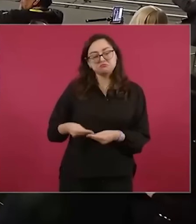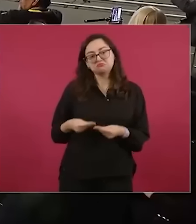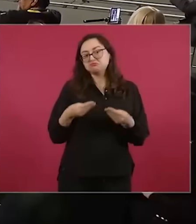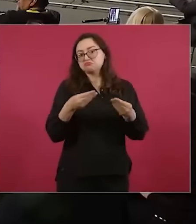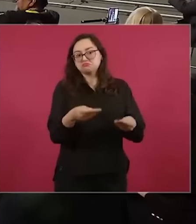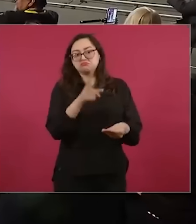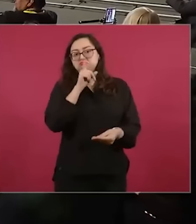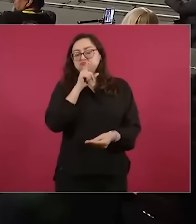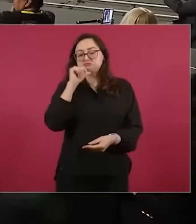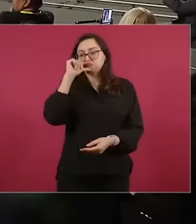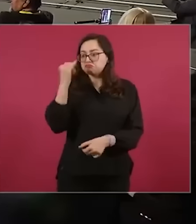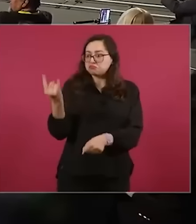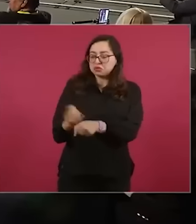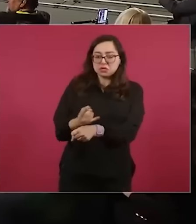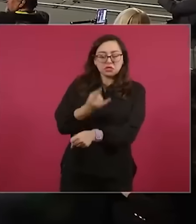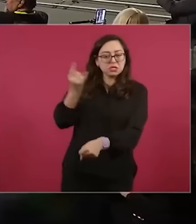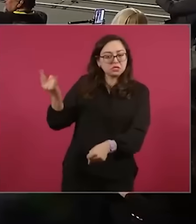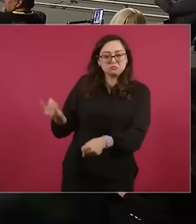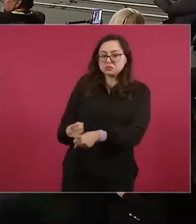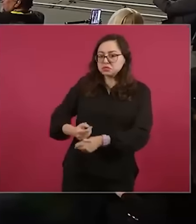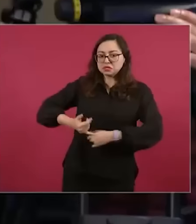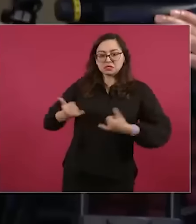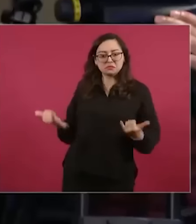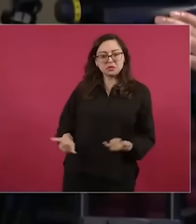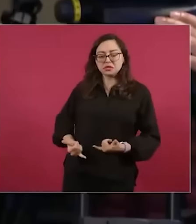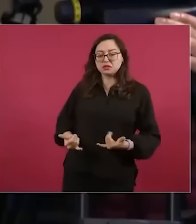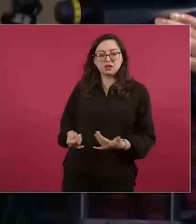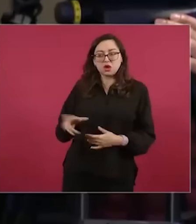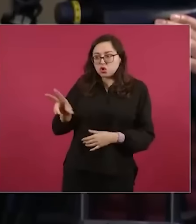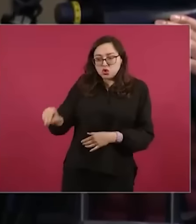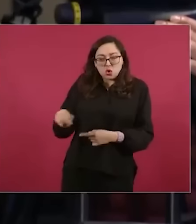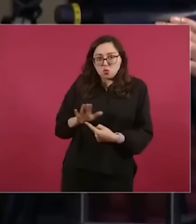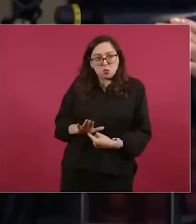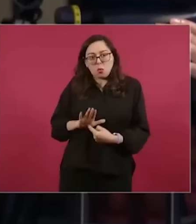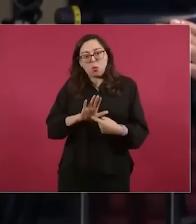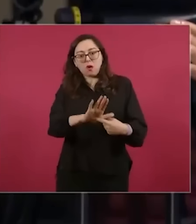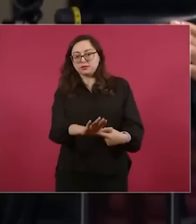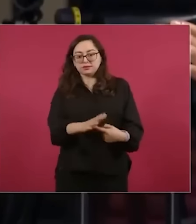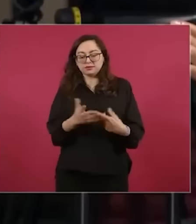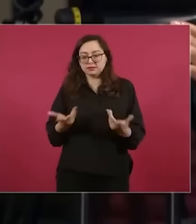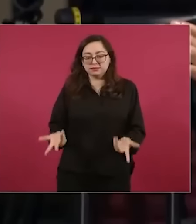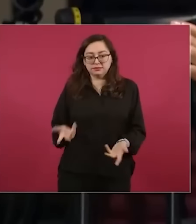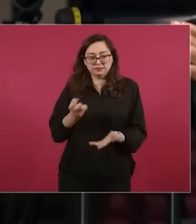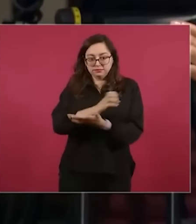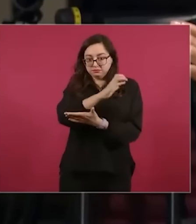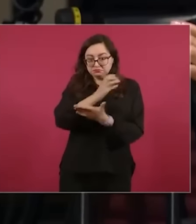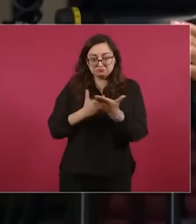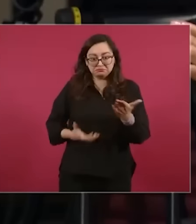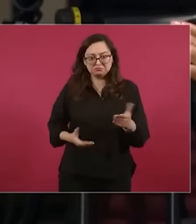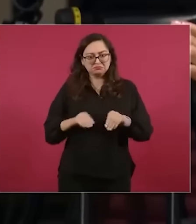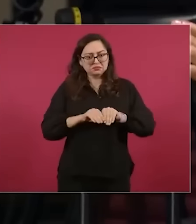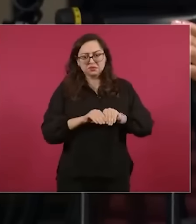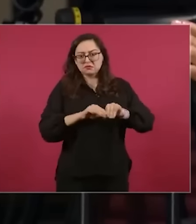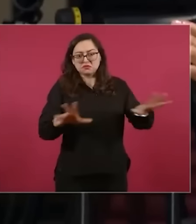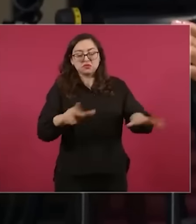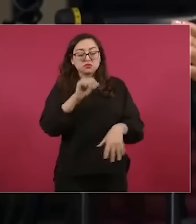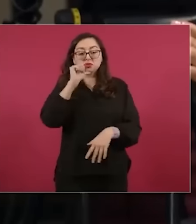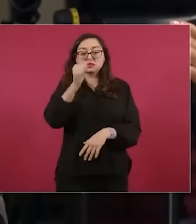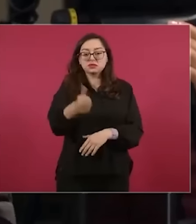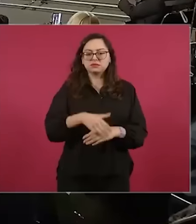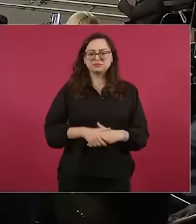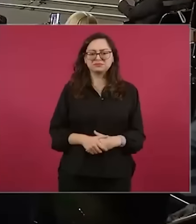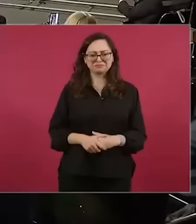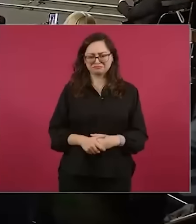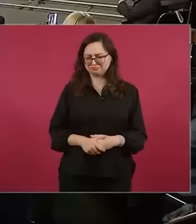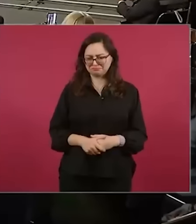uso de Pegasus. Todavía la Sedena actualmente no quiere transparentar estos contratos sobre el tema de Pegasus. Yo